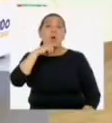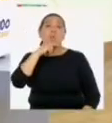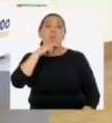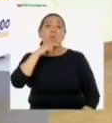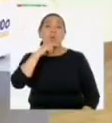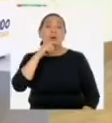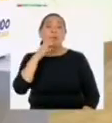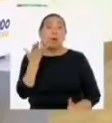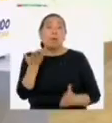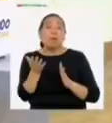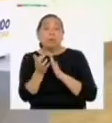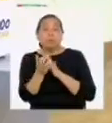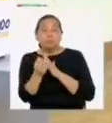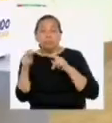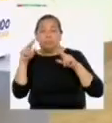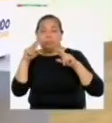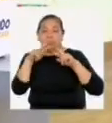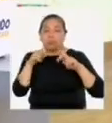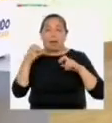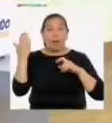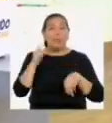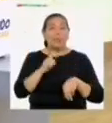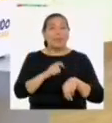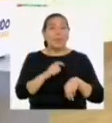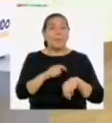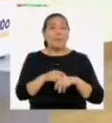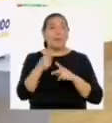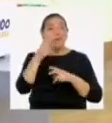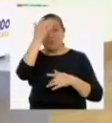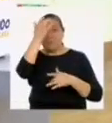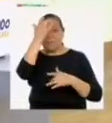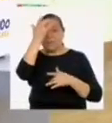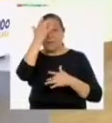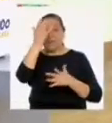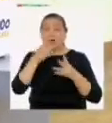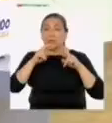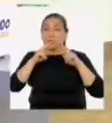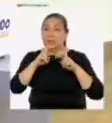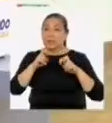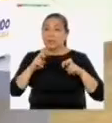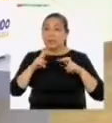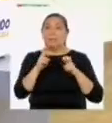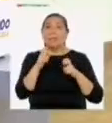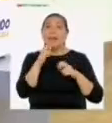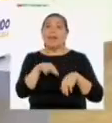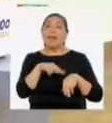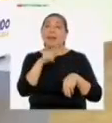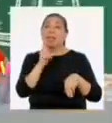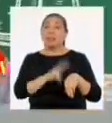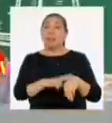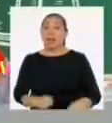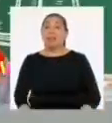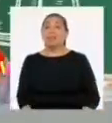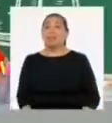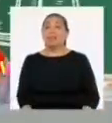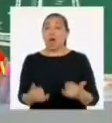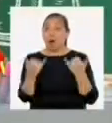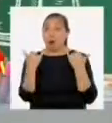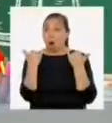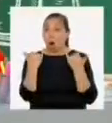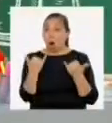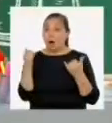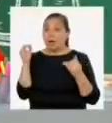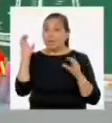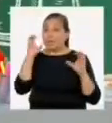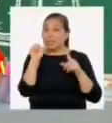se dedicaron a la experimentación científica de su época, a curar enfermedades e investigar fenómenos naturales. Hoy, en